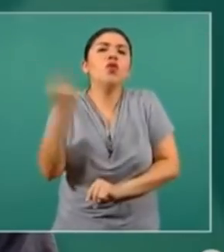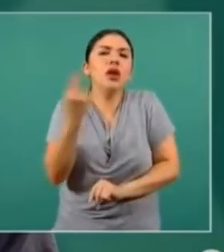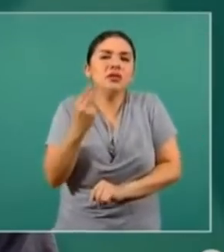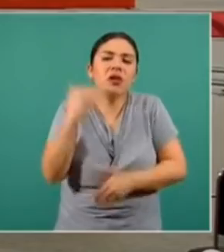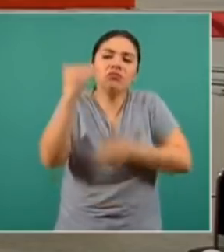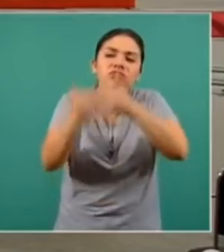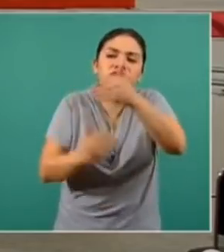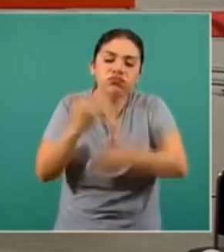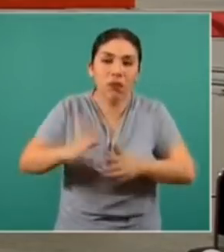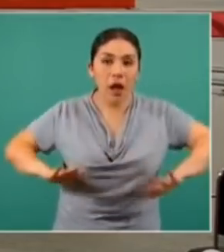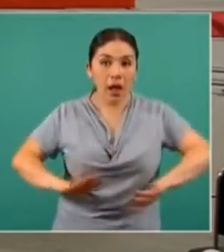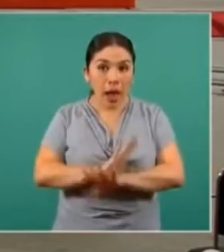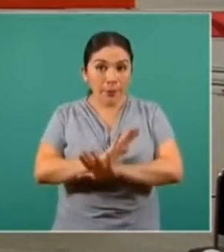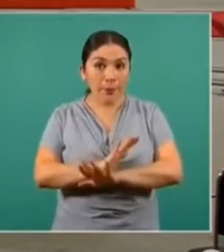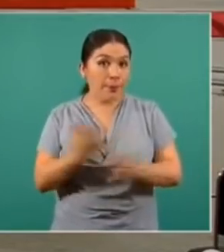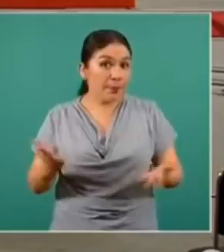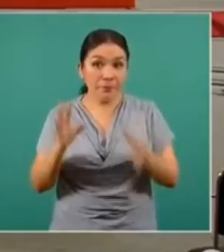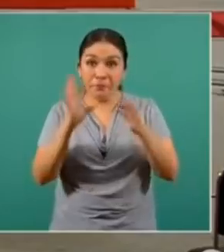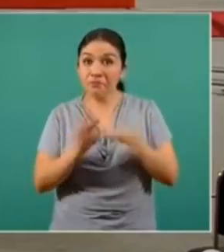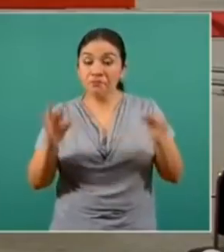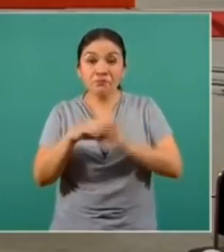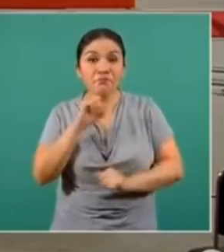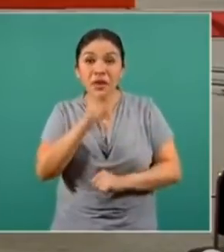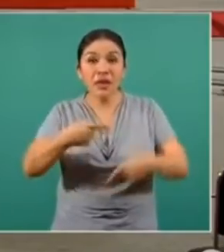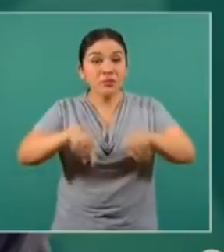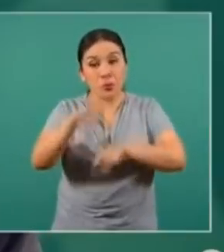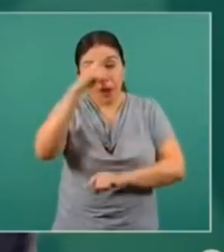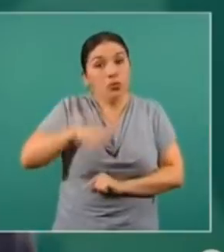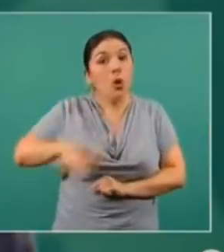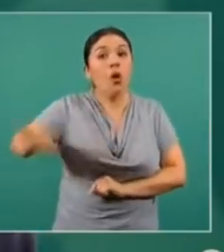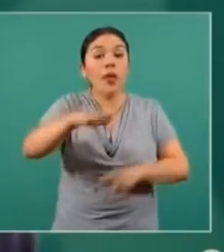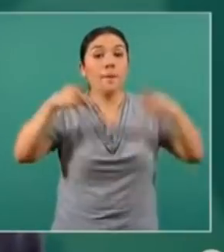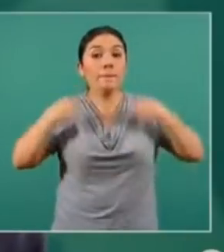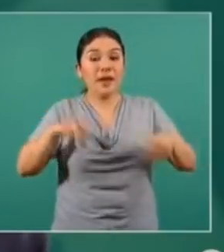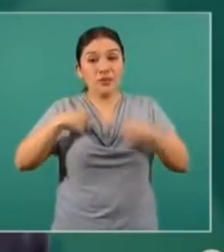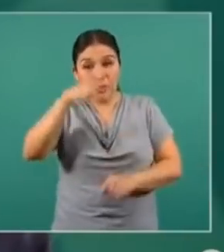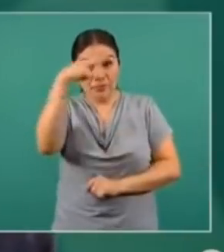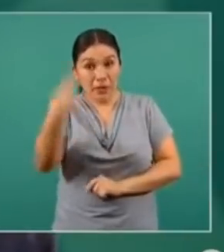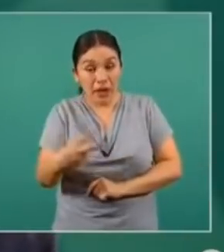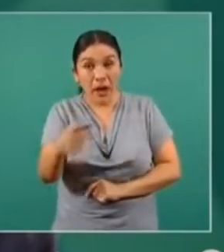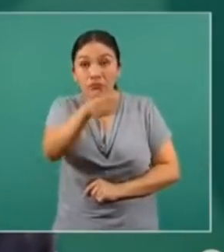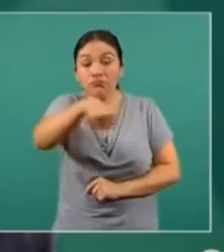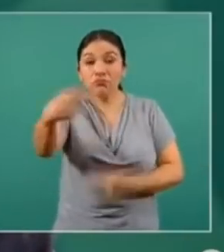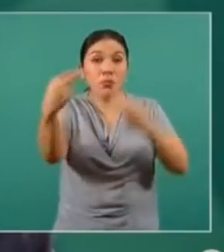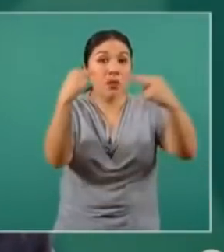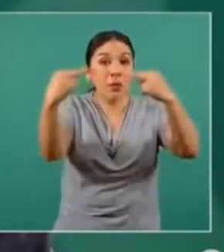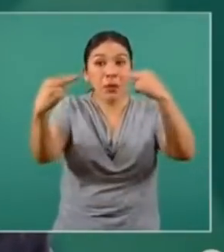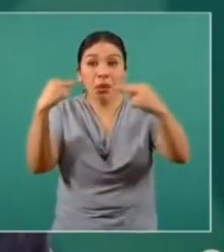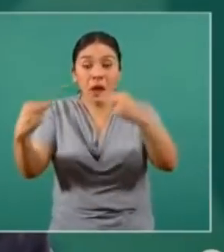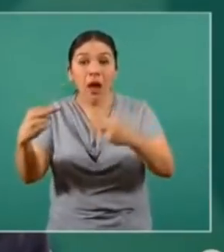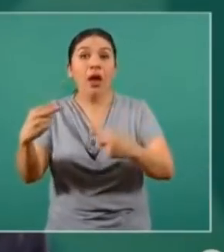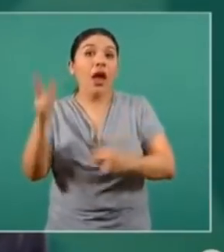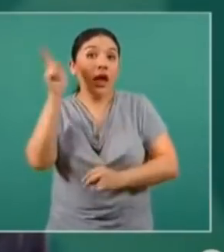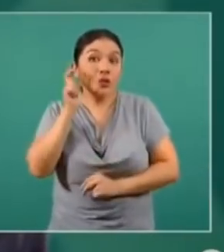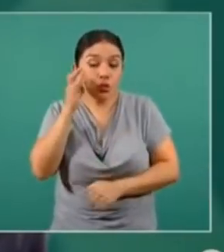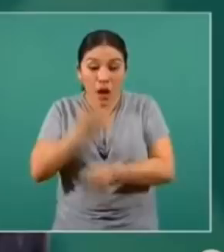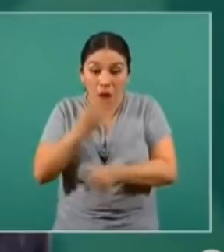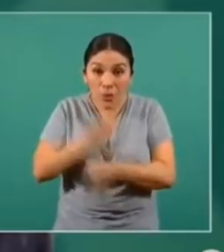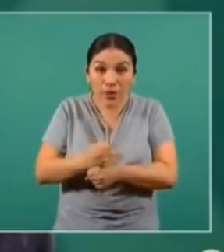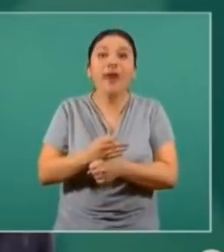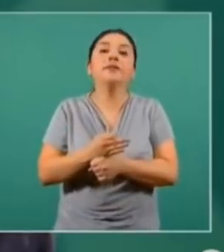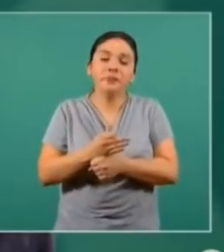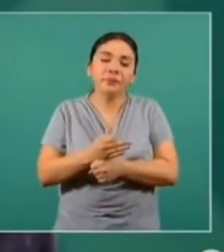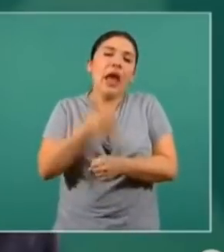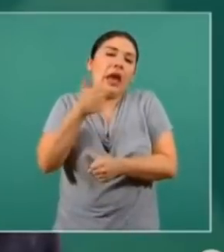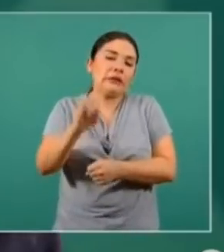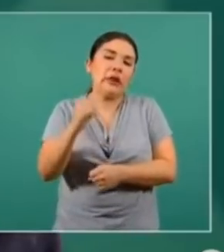necesario. Lo comentamos también para todo el pueblo de México y todos quienes nos han estado escuchando a